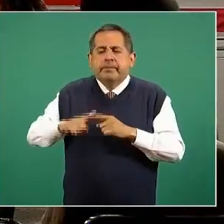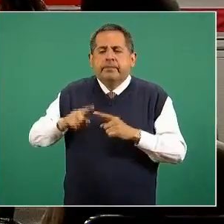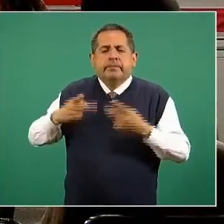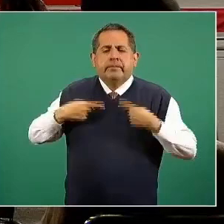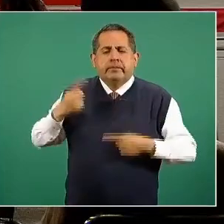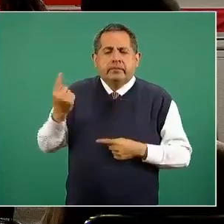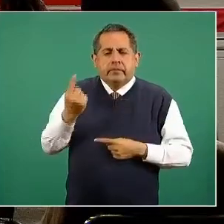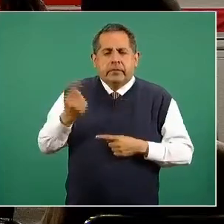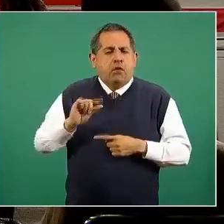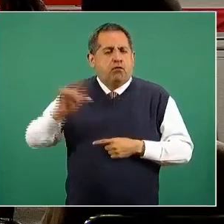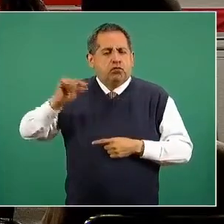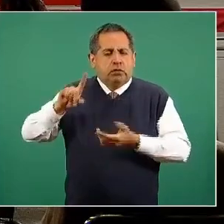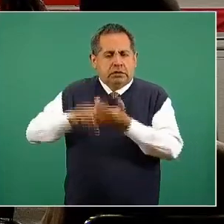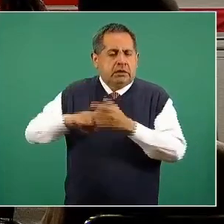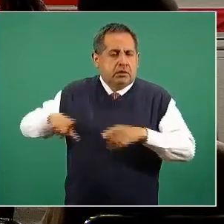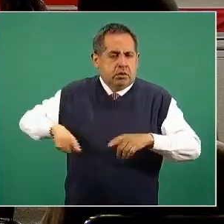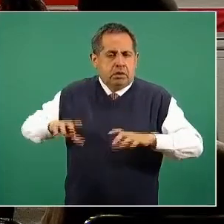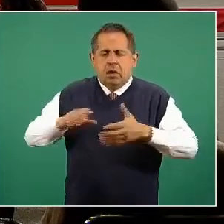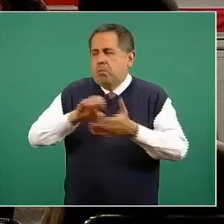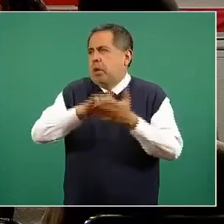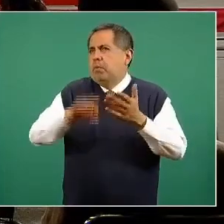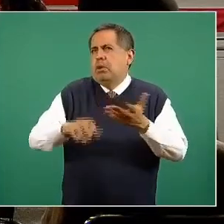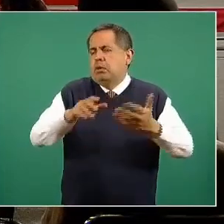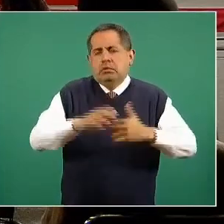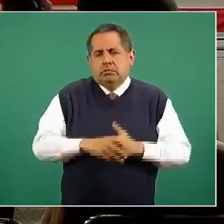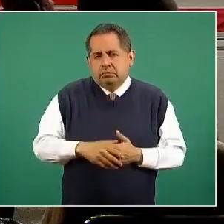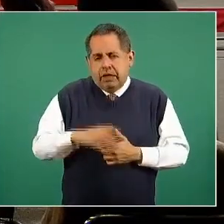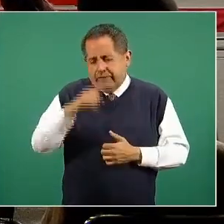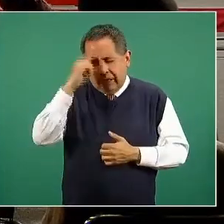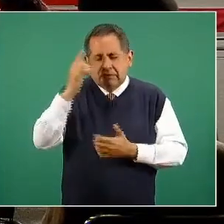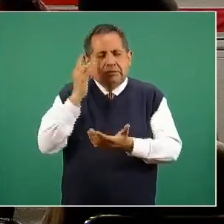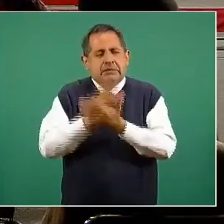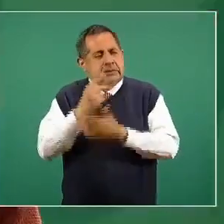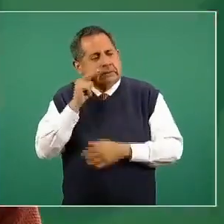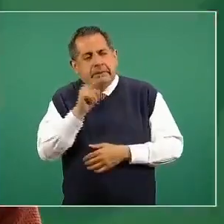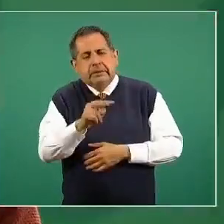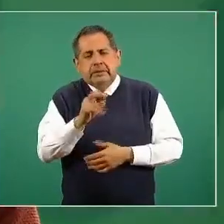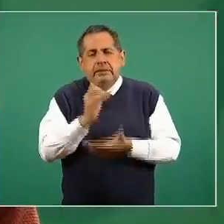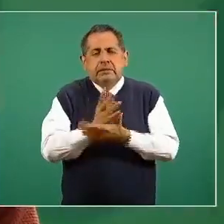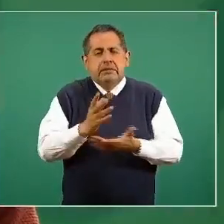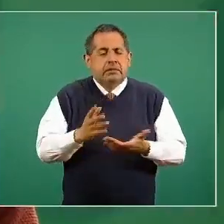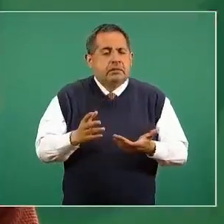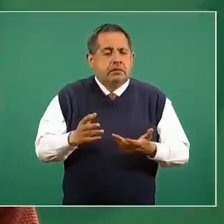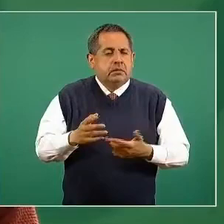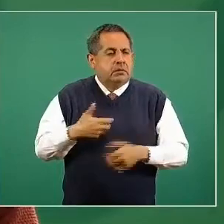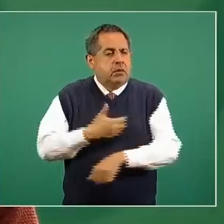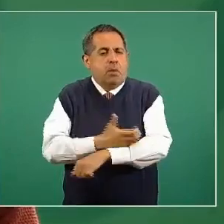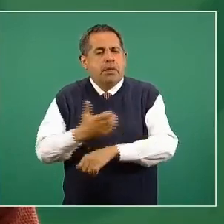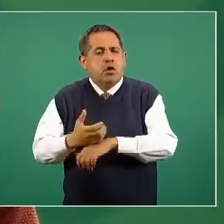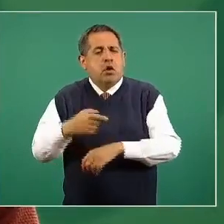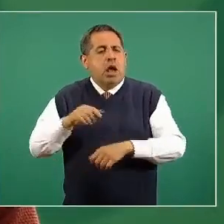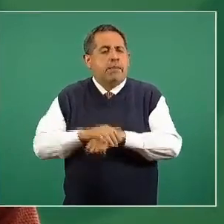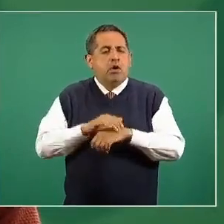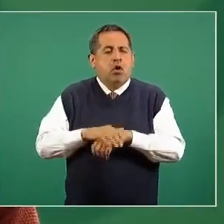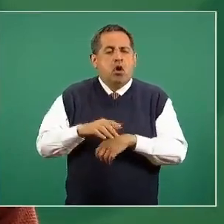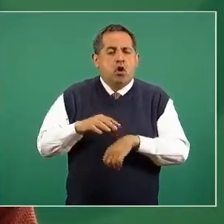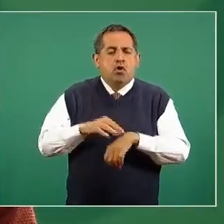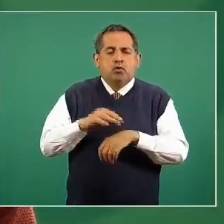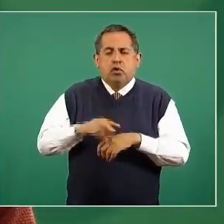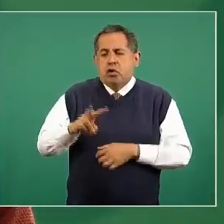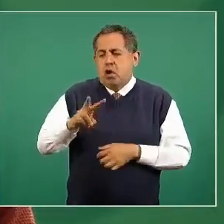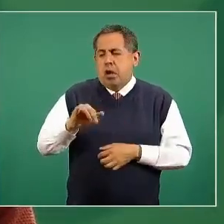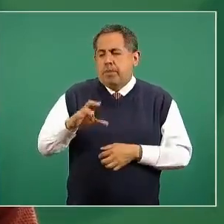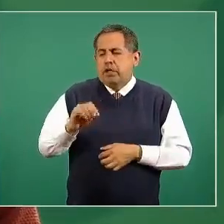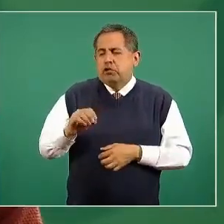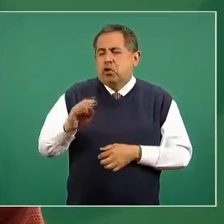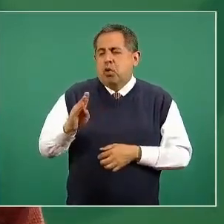Son personas funcionarias. Voy a poner un ejemplo que es de fácil identificación. Nuestro querido compañero y amigo, el doctor Víctor Hugo